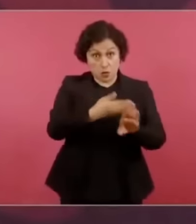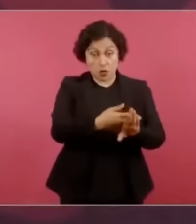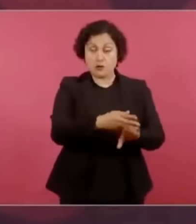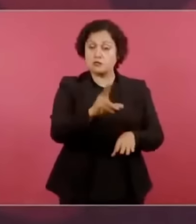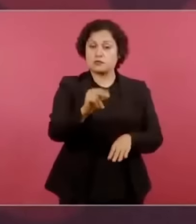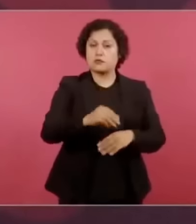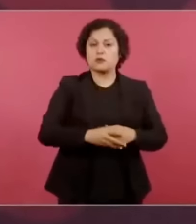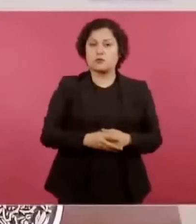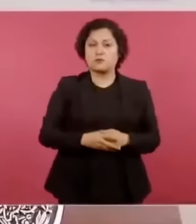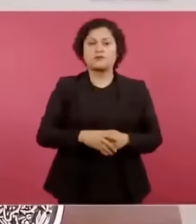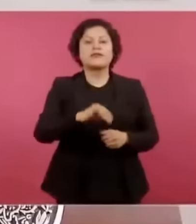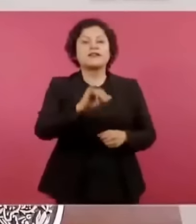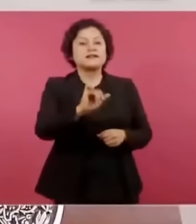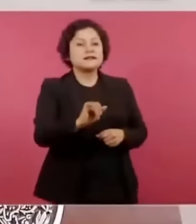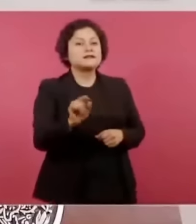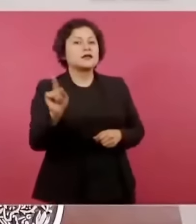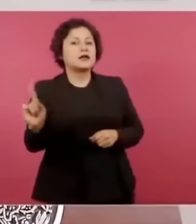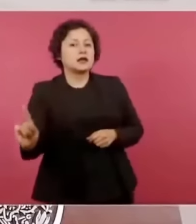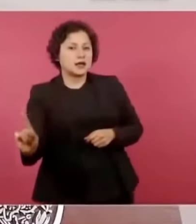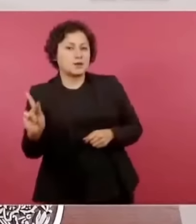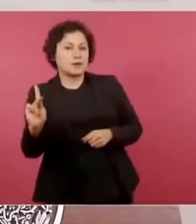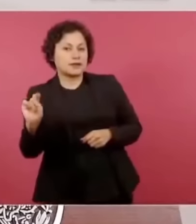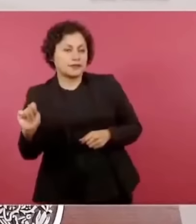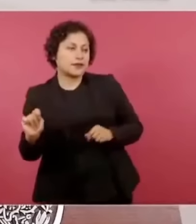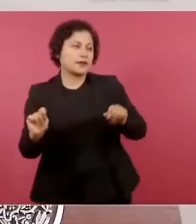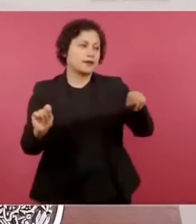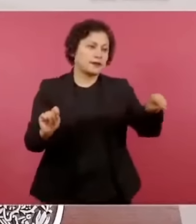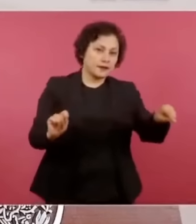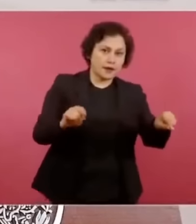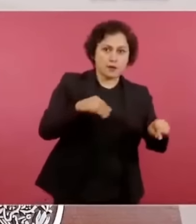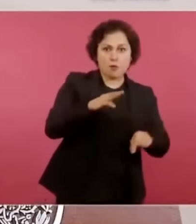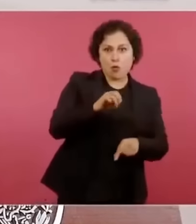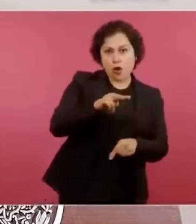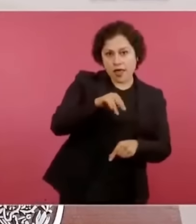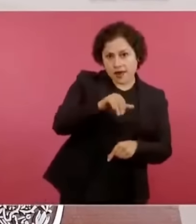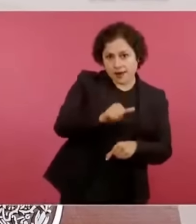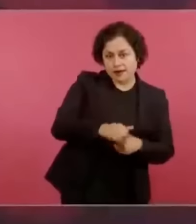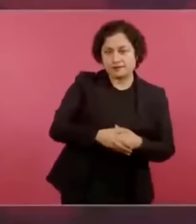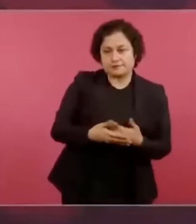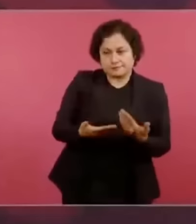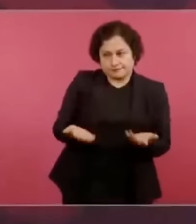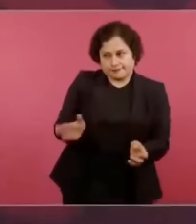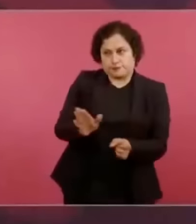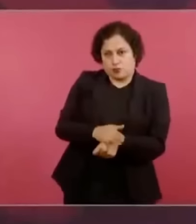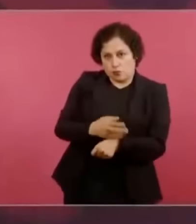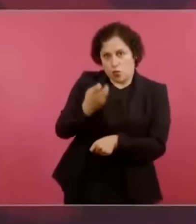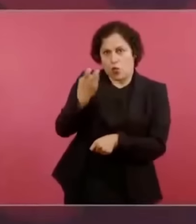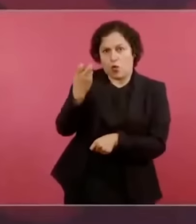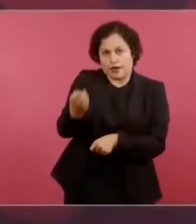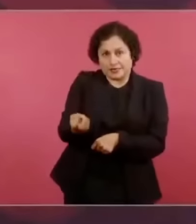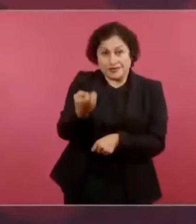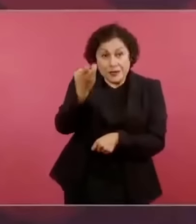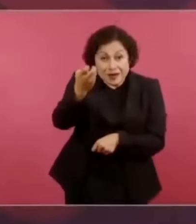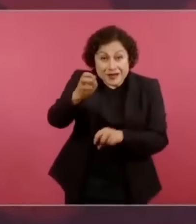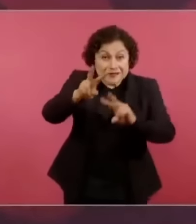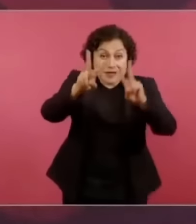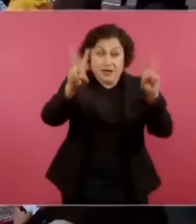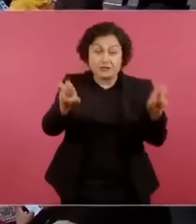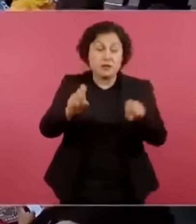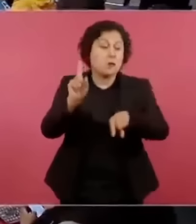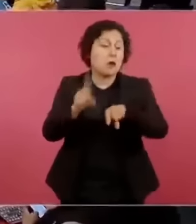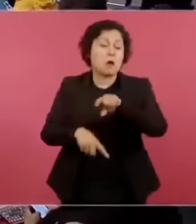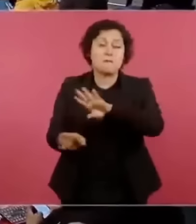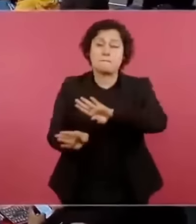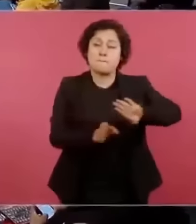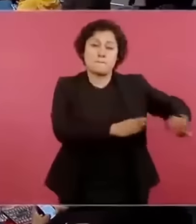eso. Por el PT. Sí, entonces, ¿para qué nos metemos en eso? Mejor no hablemos mal de nadie y dejemos no que